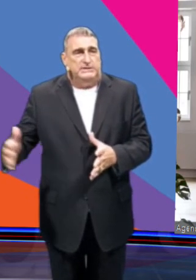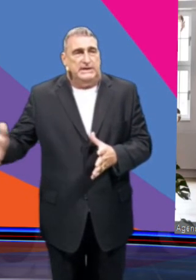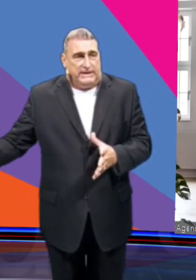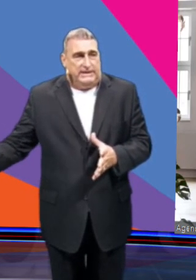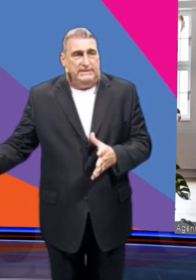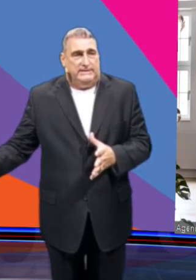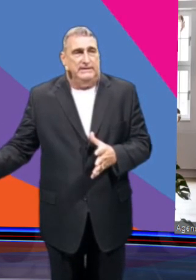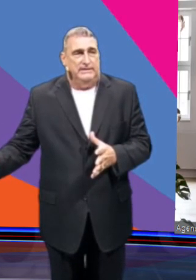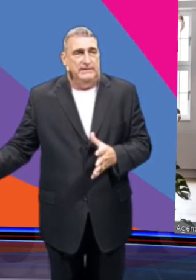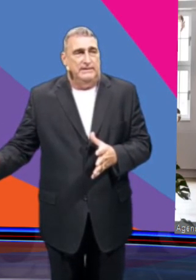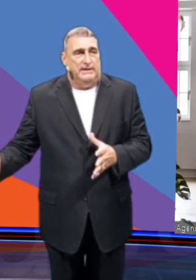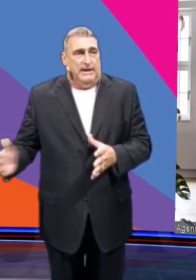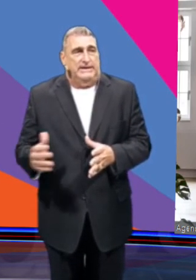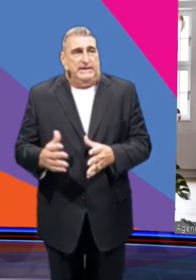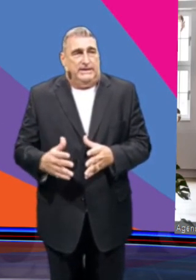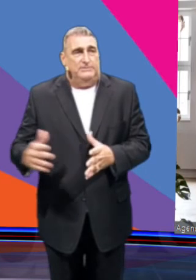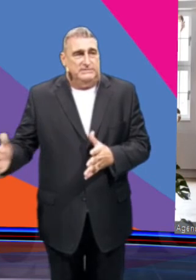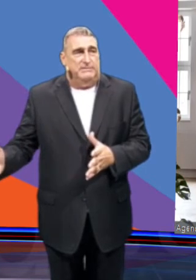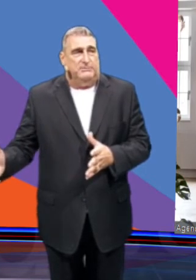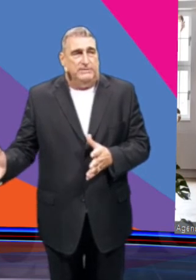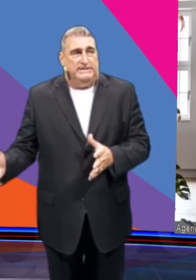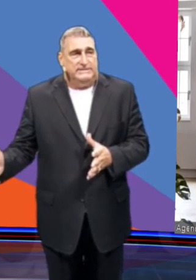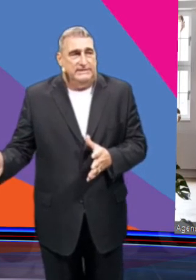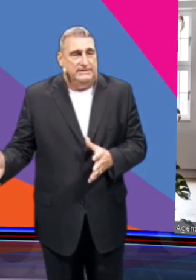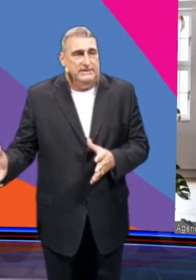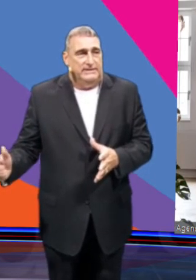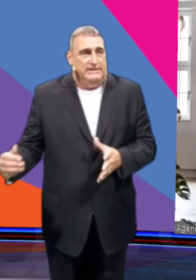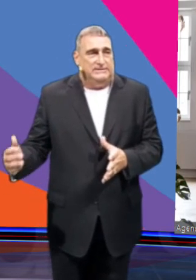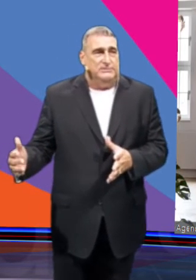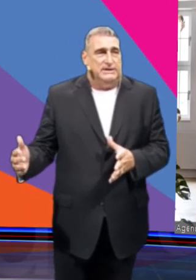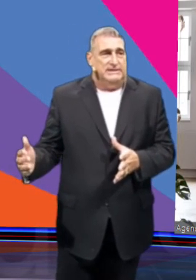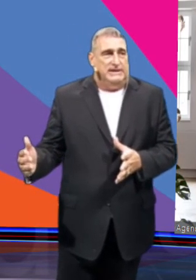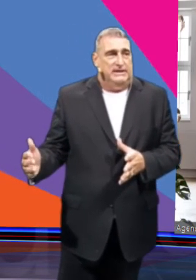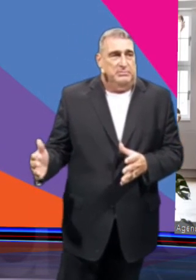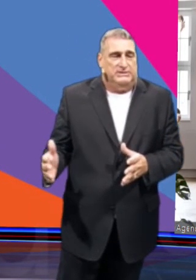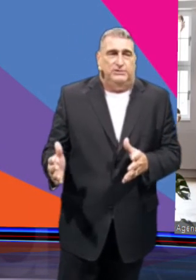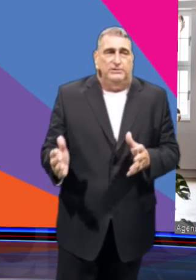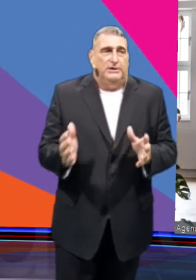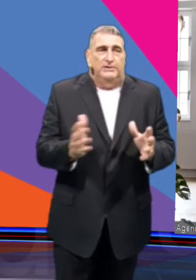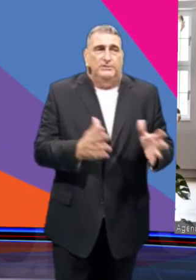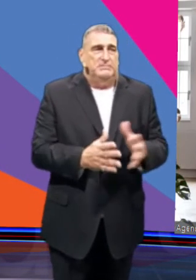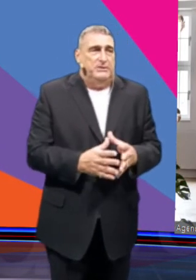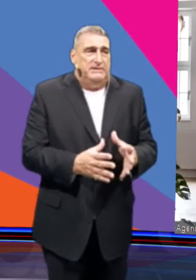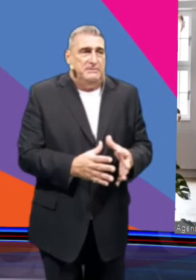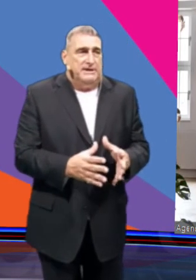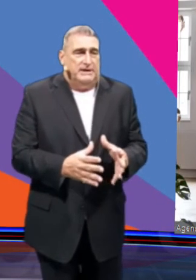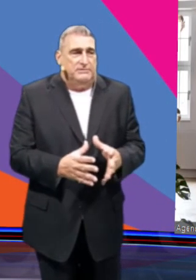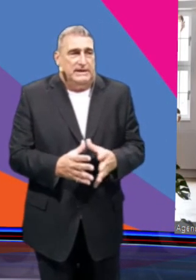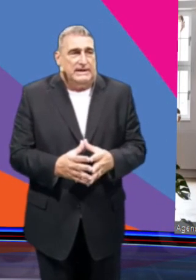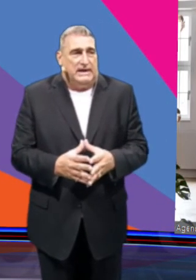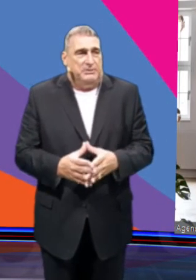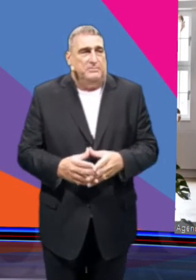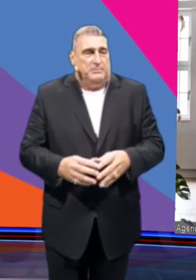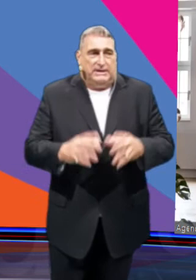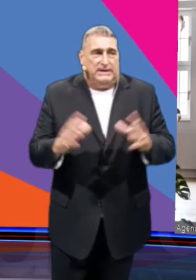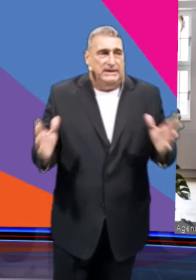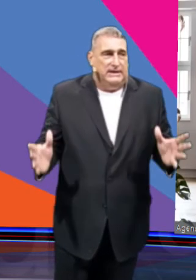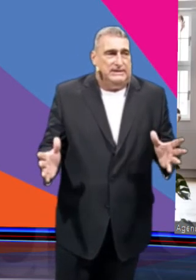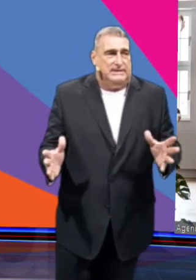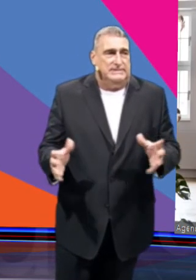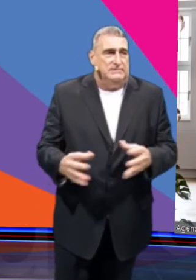mucha gente ha quedado sin vacunarse de las otras edades, porque si no, no se podía haber bajado tan rápido. Por más